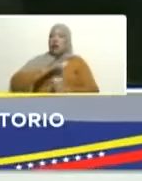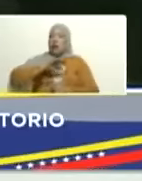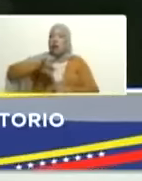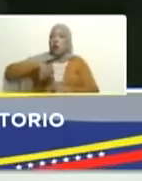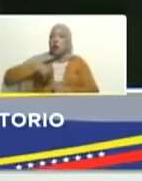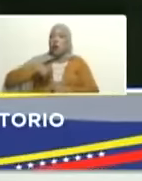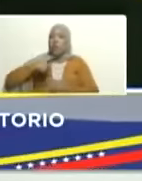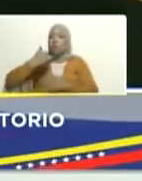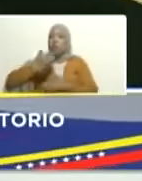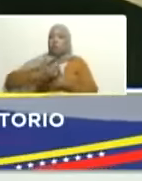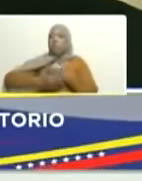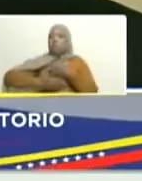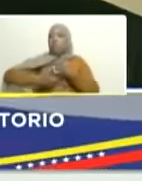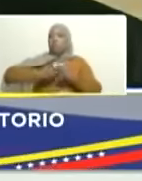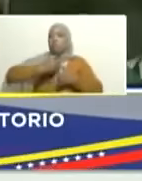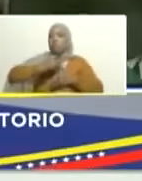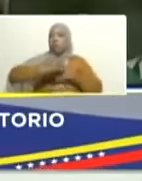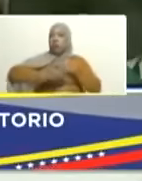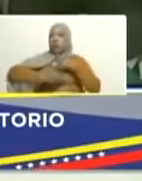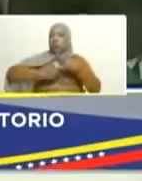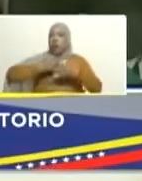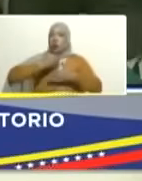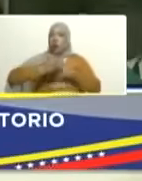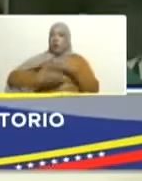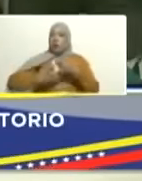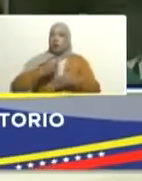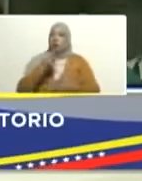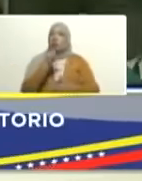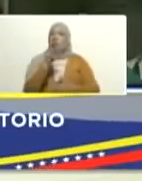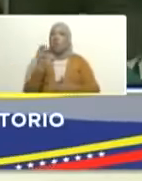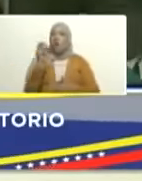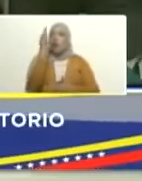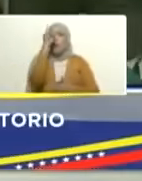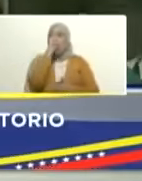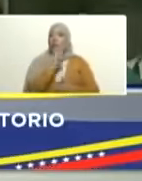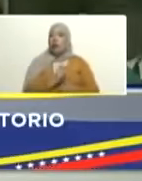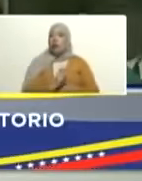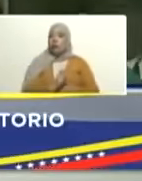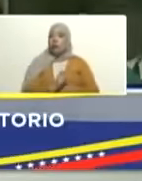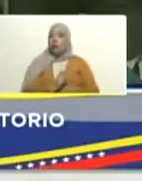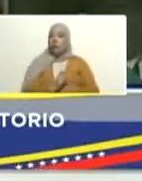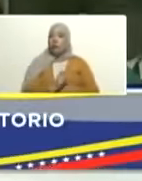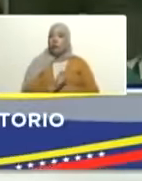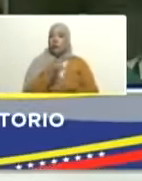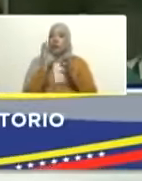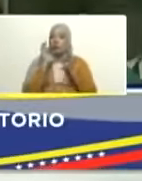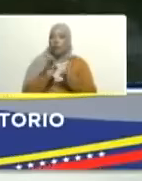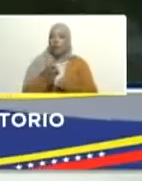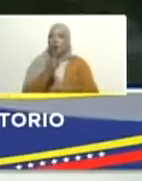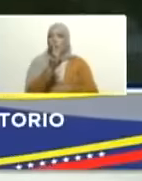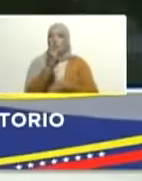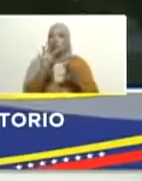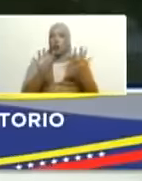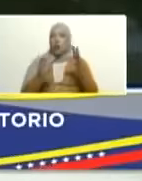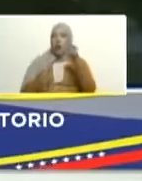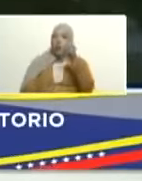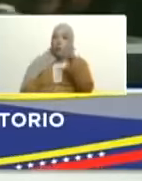fuimos llevando, y hace 20 años, exactamente, un 29